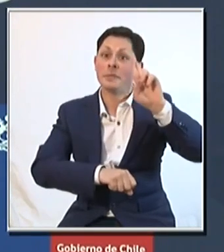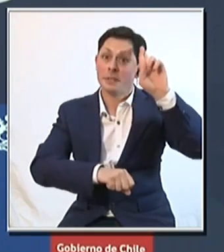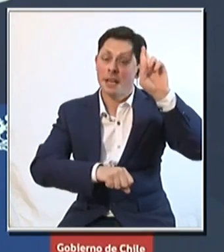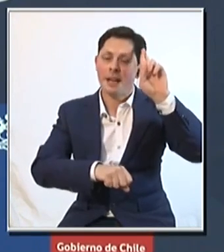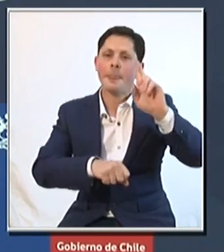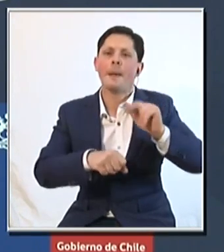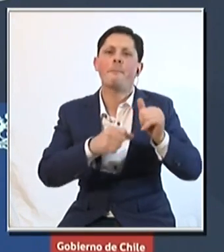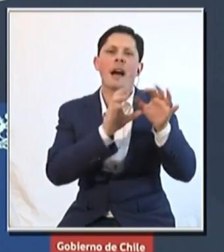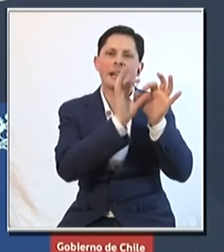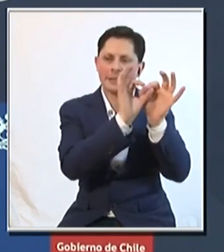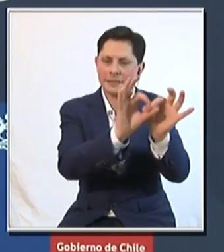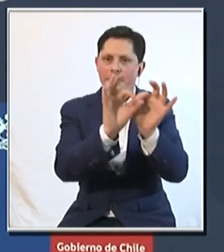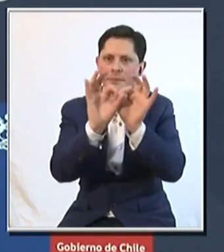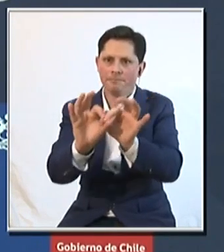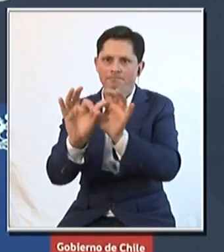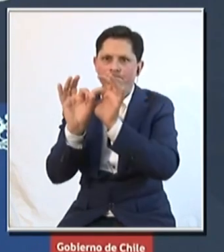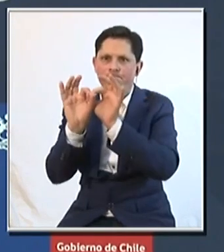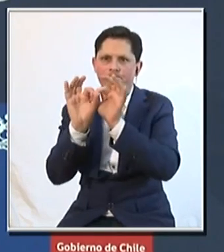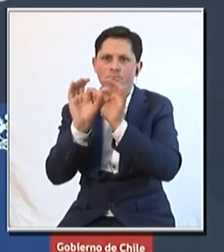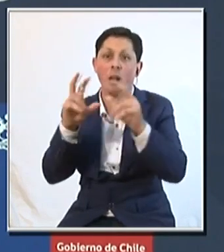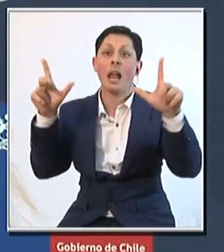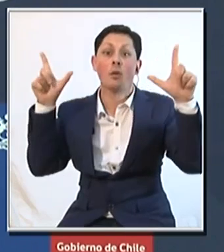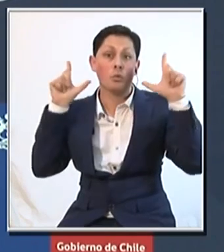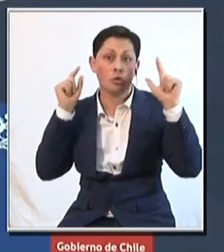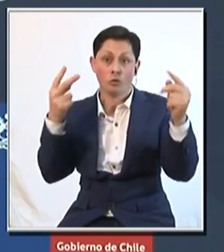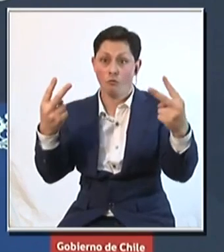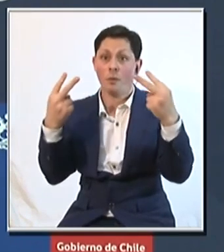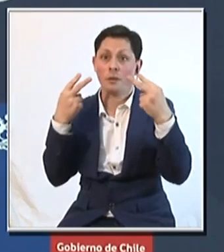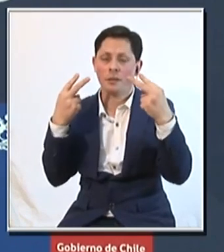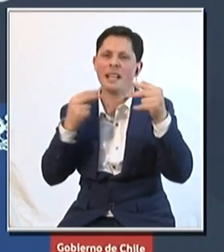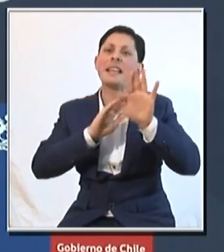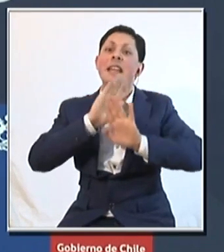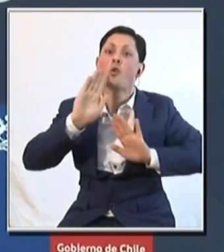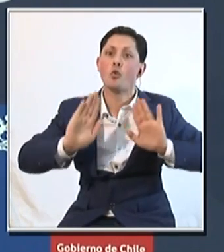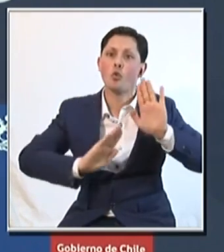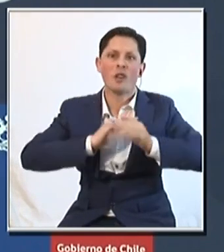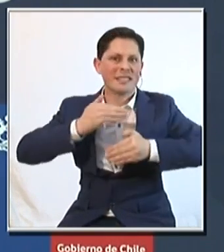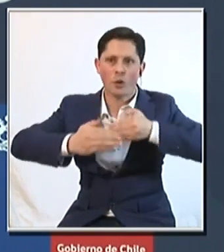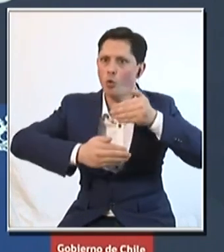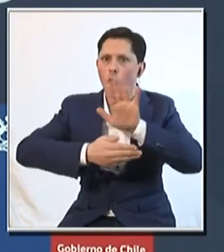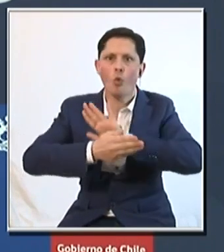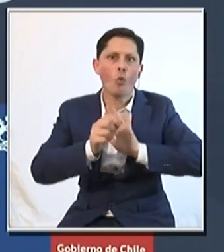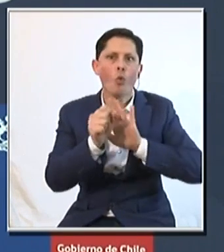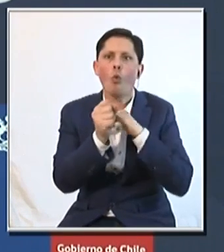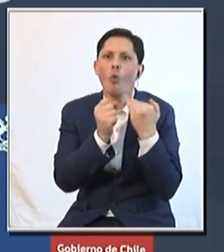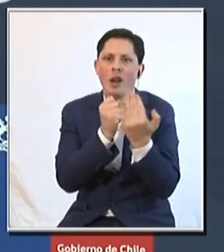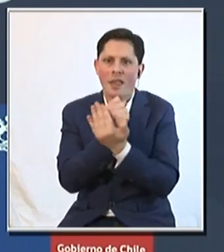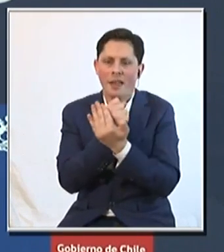agradecimiento a las personas que hoy nos están escuchando, que siguen cuidándose a sí mismos